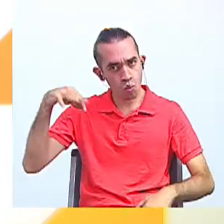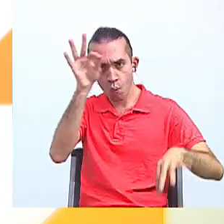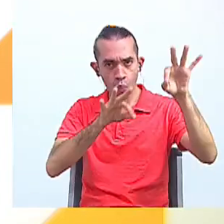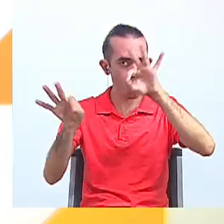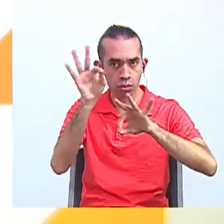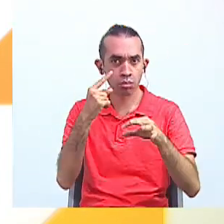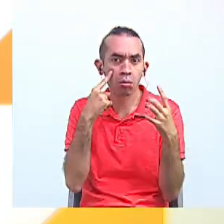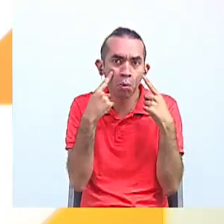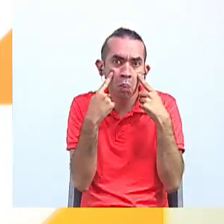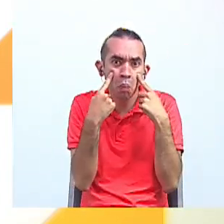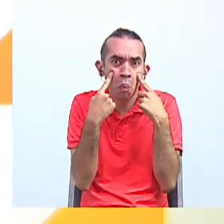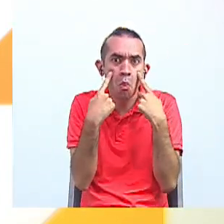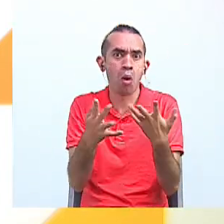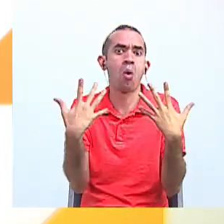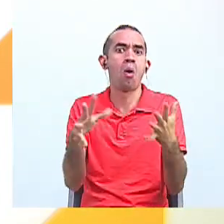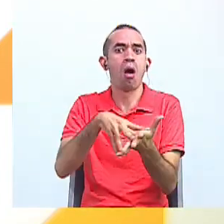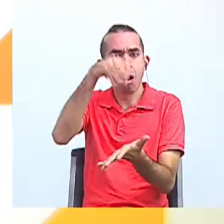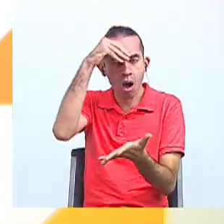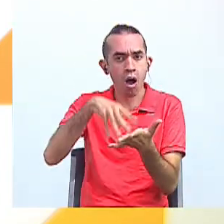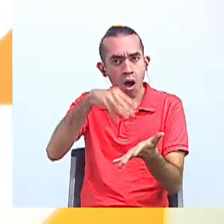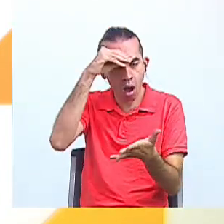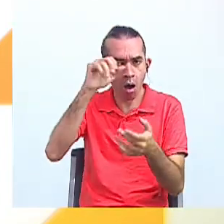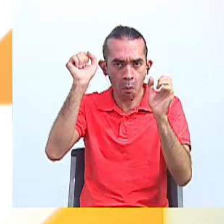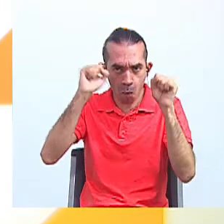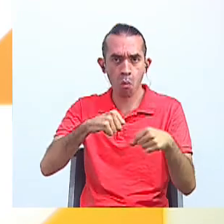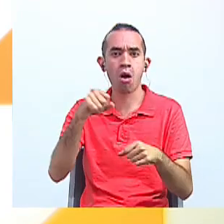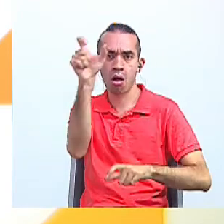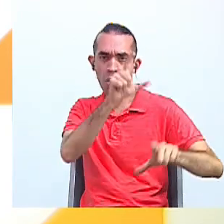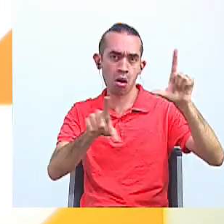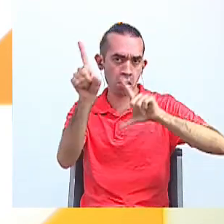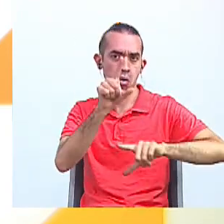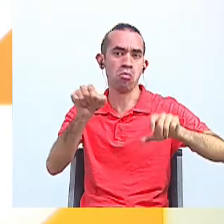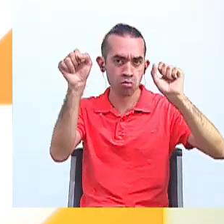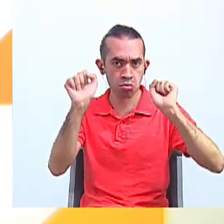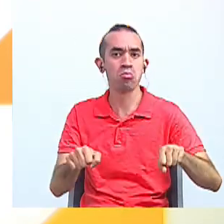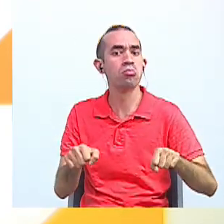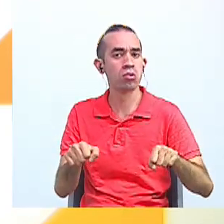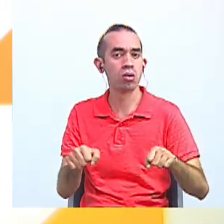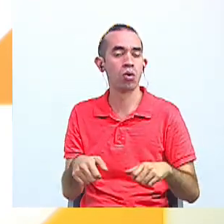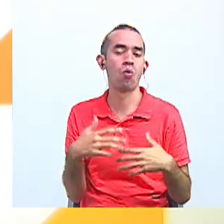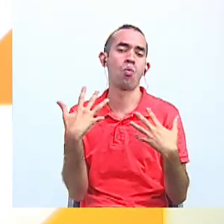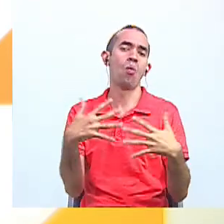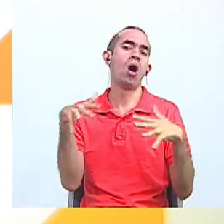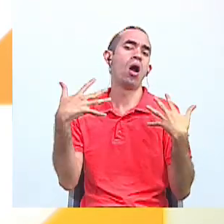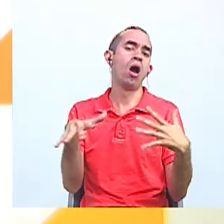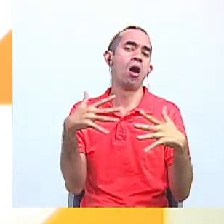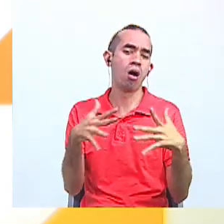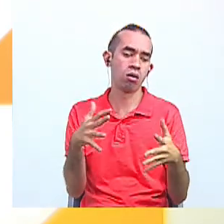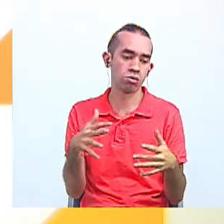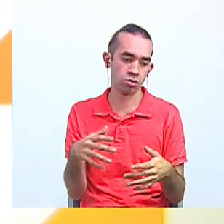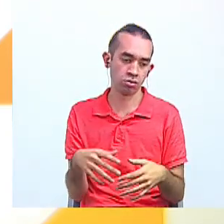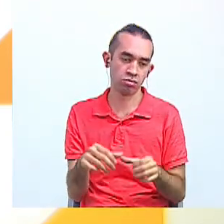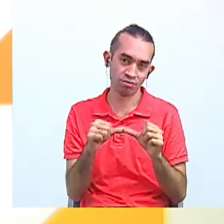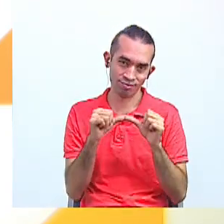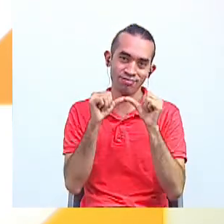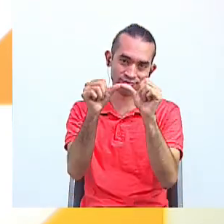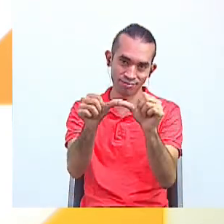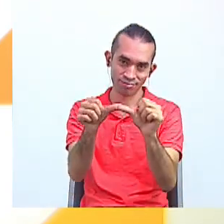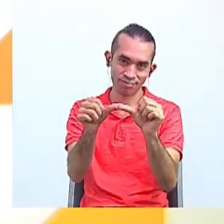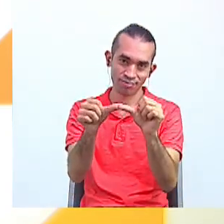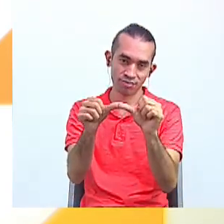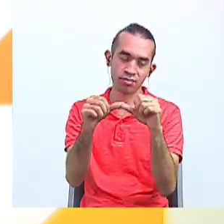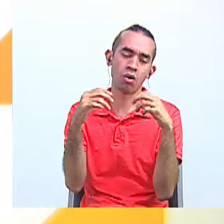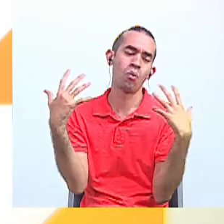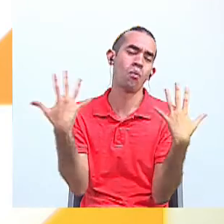lo que podemos aprender y todo lo que se puede realizar en un laboratorio? Claro, es genial. Por eso continuamos en este